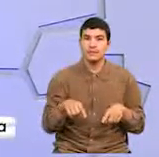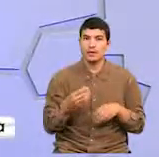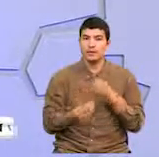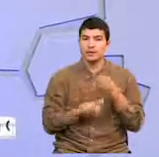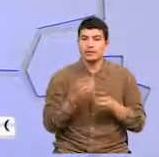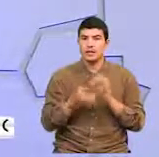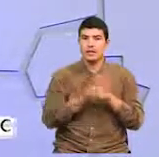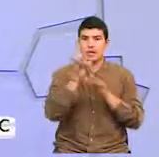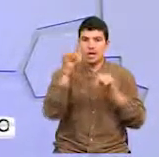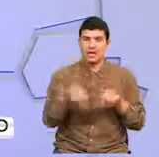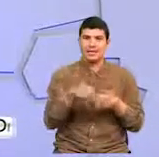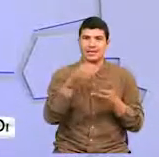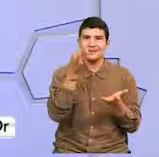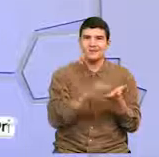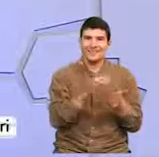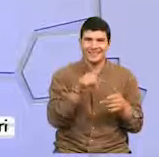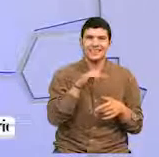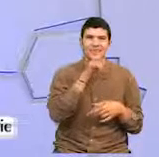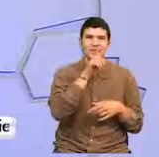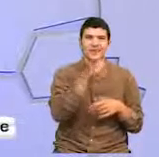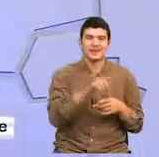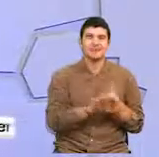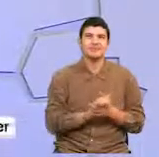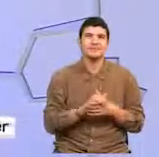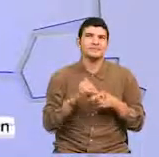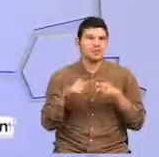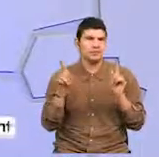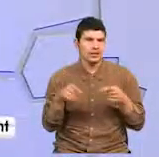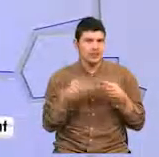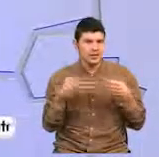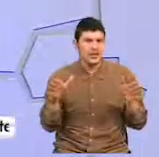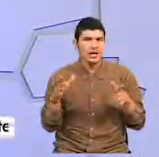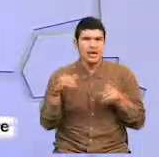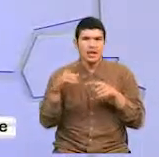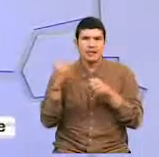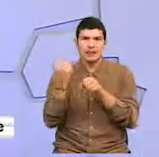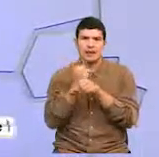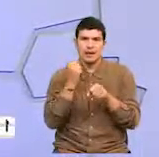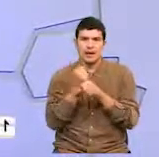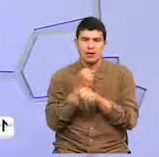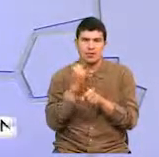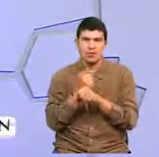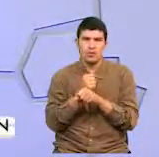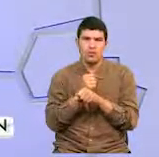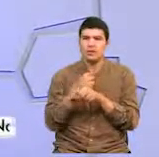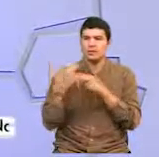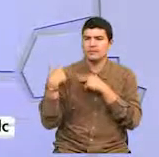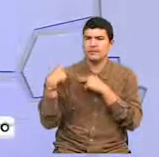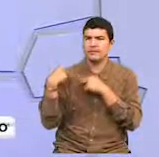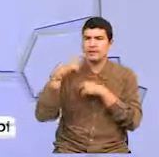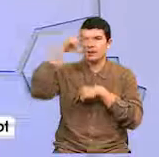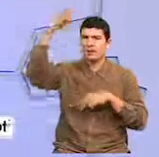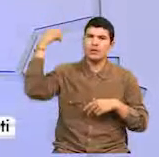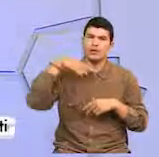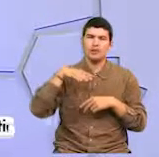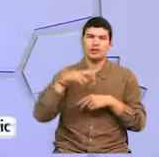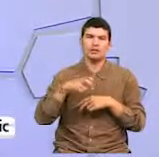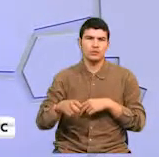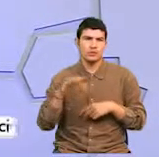es acá en la capital de Norte de Santander, pero tiene un amplio margen de trabajo en Norte de Santander, el sur del